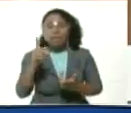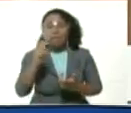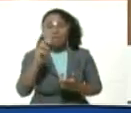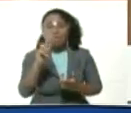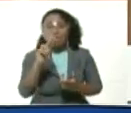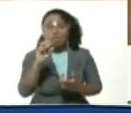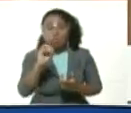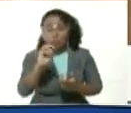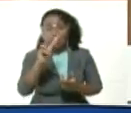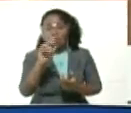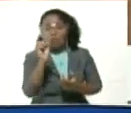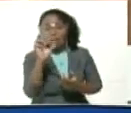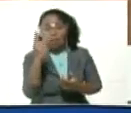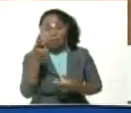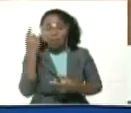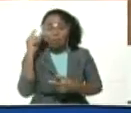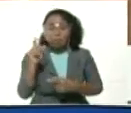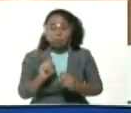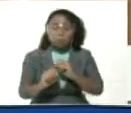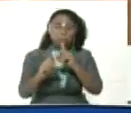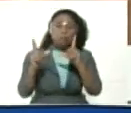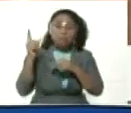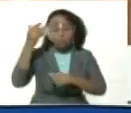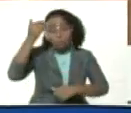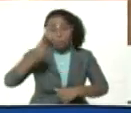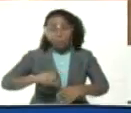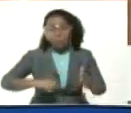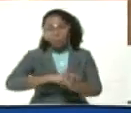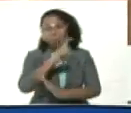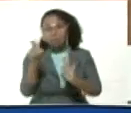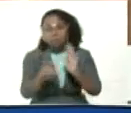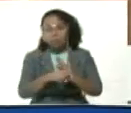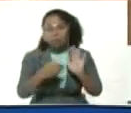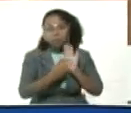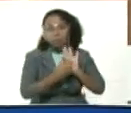tremendo. Hay que sacar las imágenes completo.